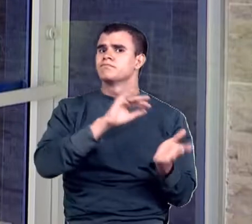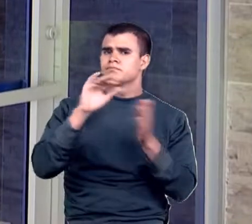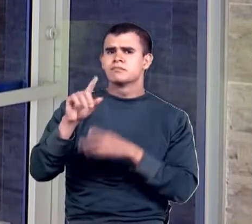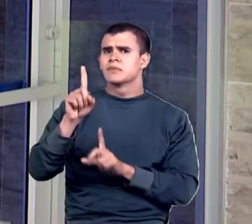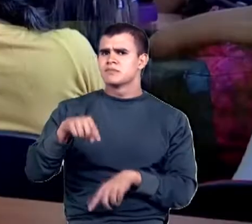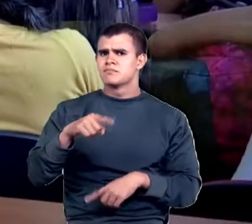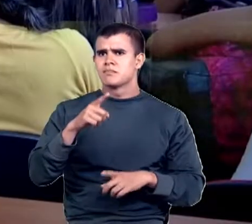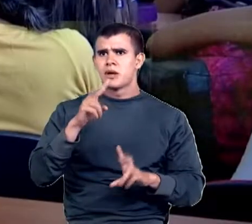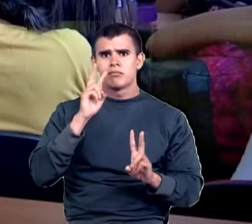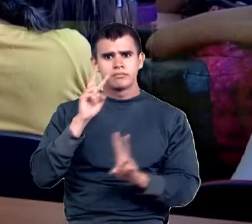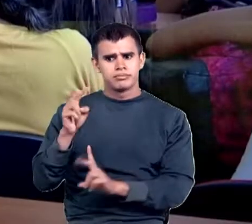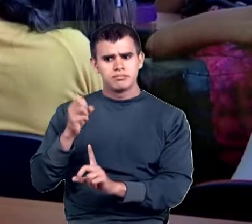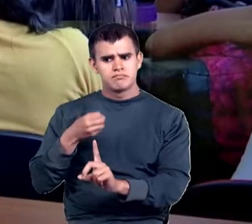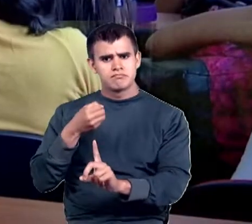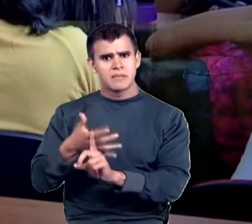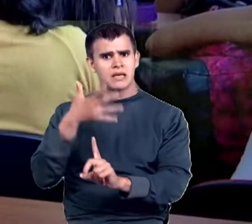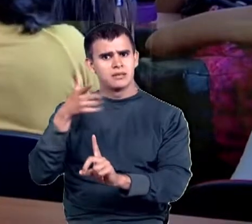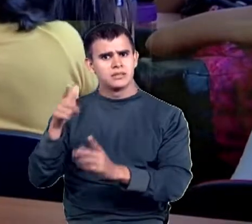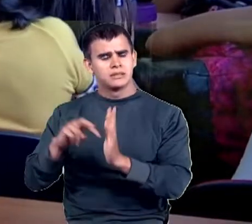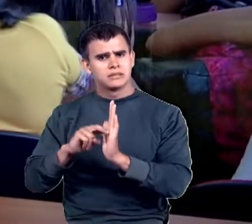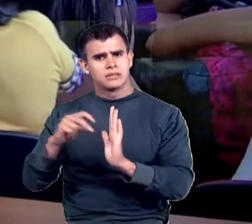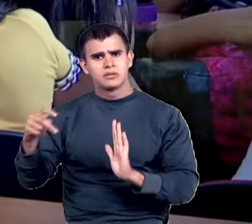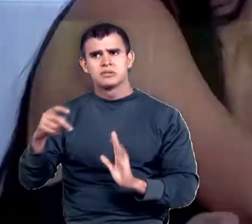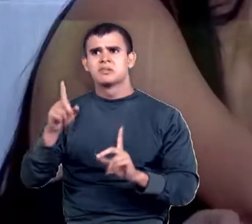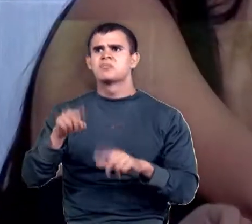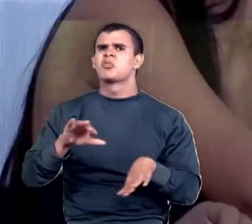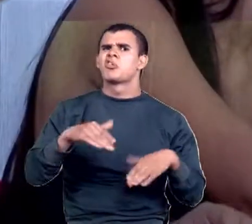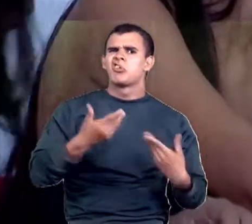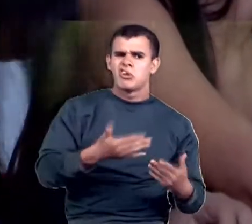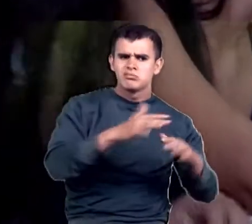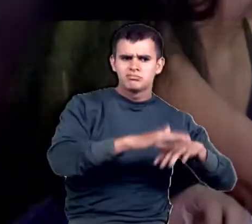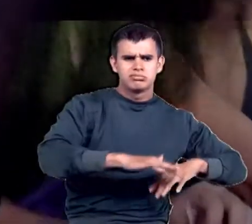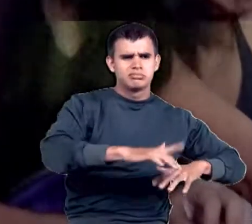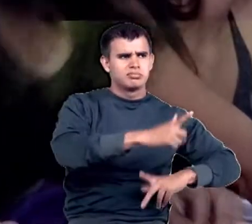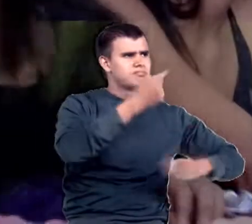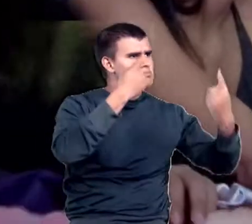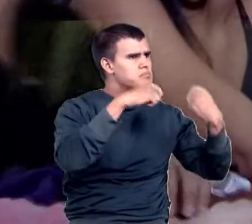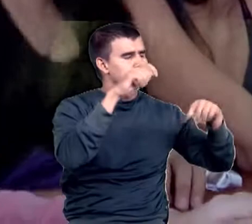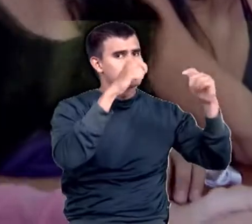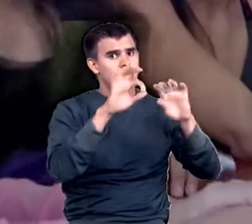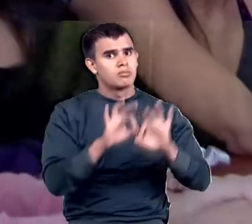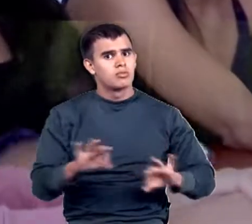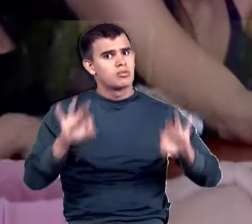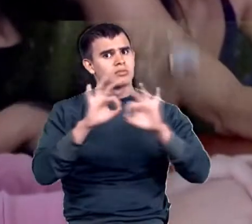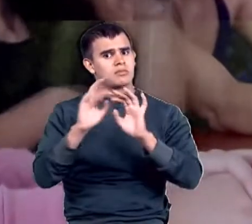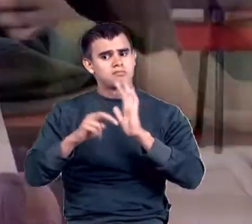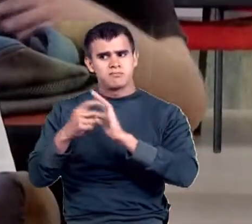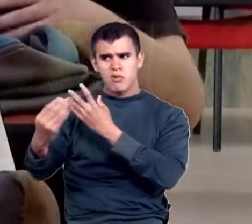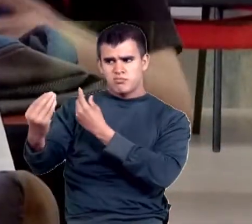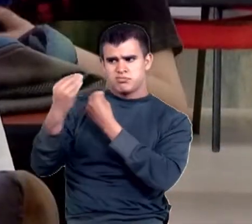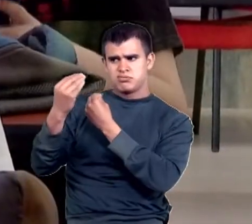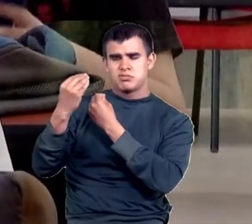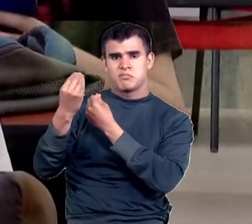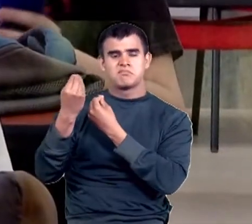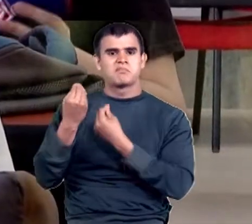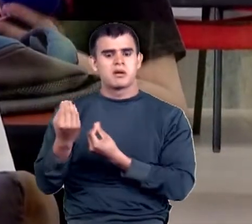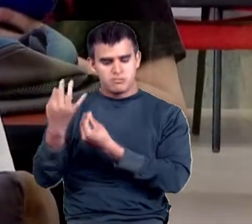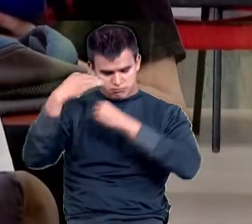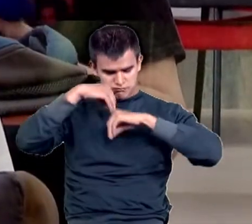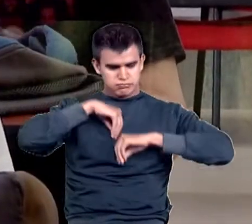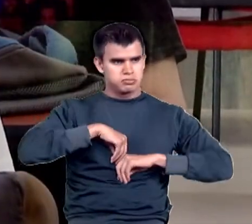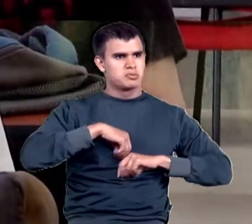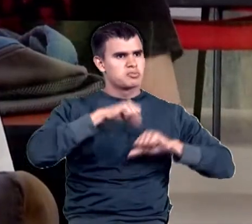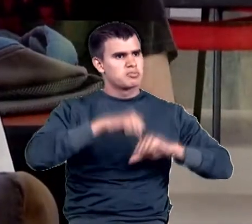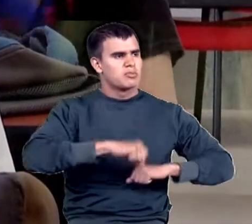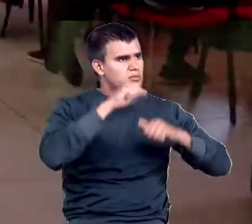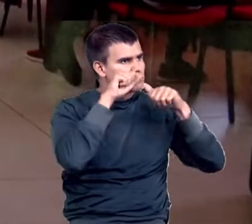día a día. Conocer el impacto que tendrán las nuevas tecnologías y los distintos modelos de negocio en el sector publicitario constituye un pilar fundamental